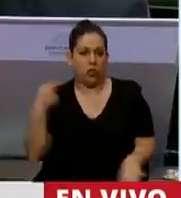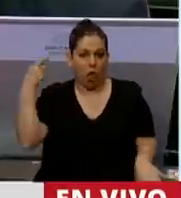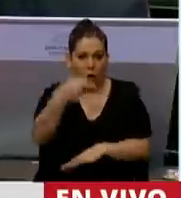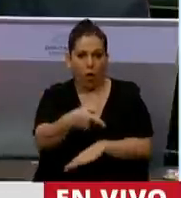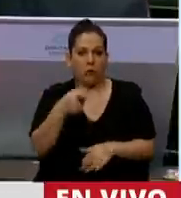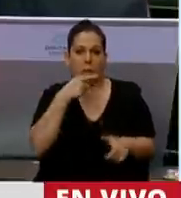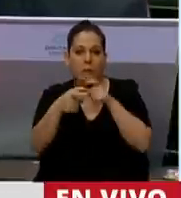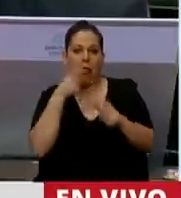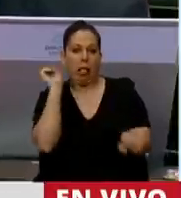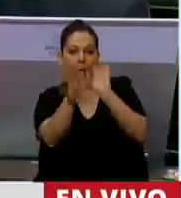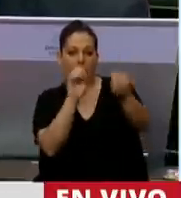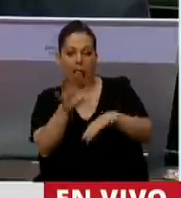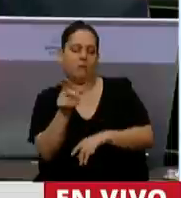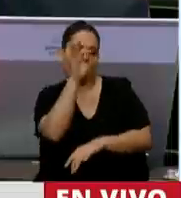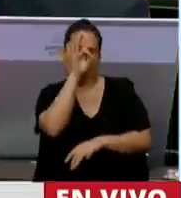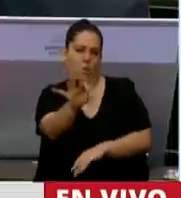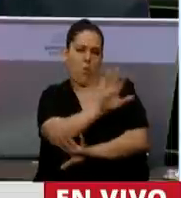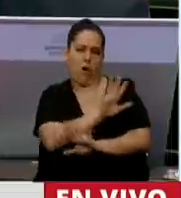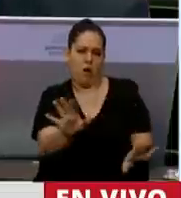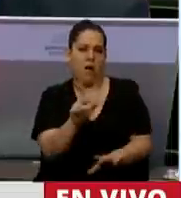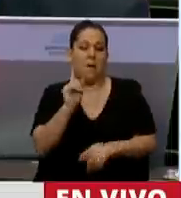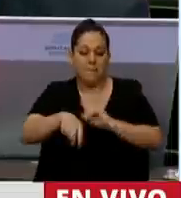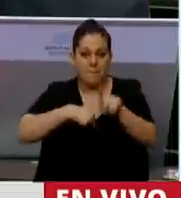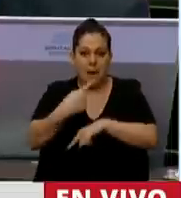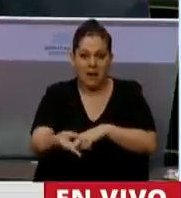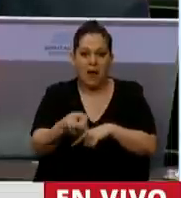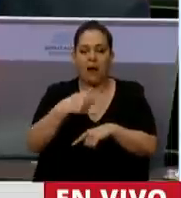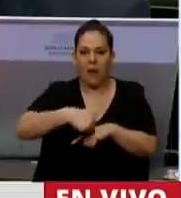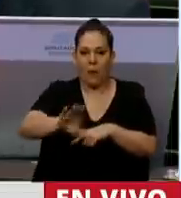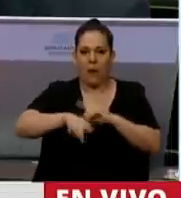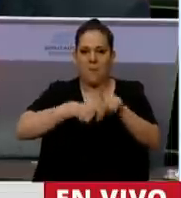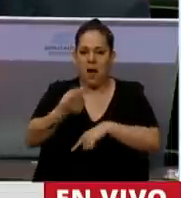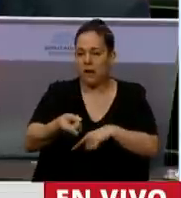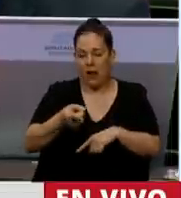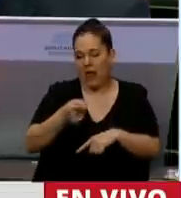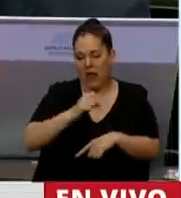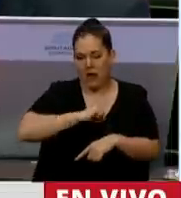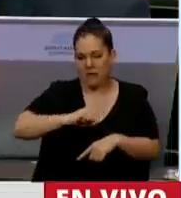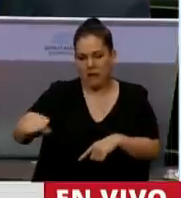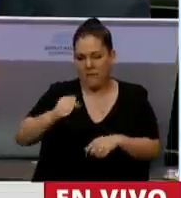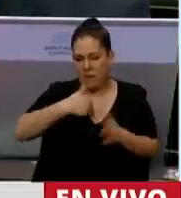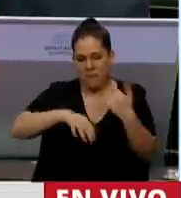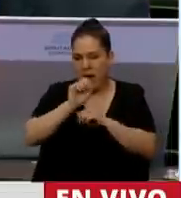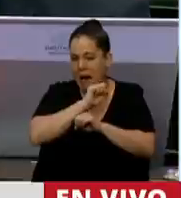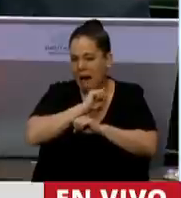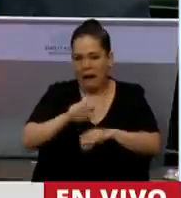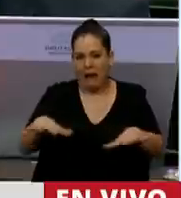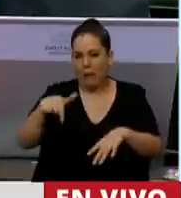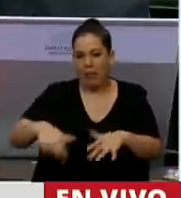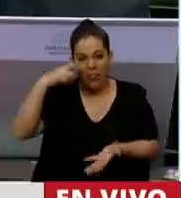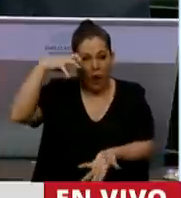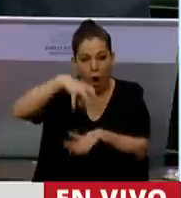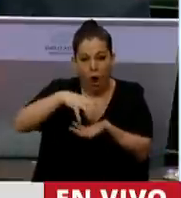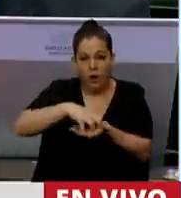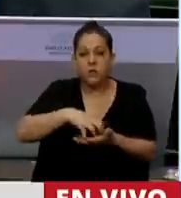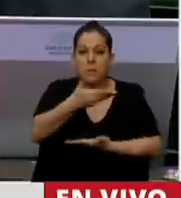piedras. Incluso mañana, cuando se va a consagrar una de las estafas más grandes que se ha hecho en este Congreso,